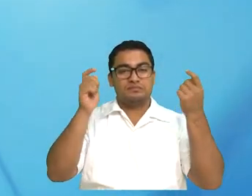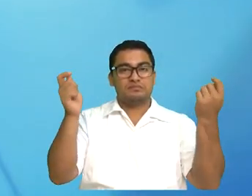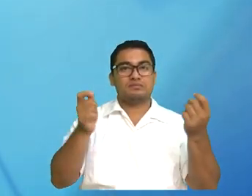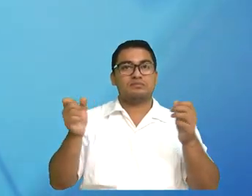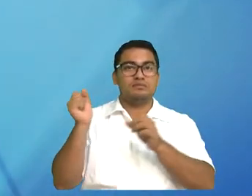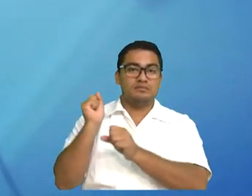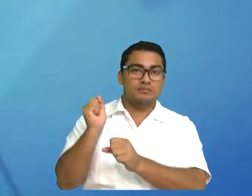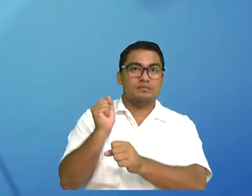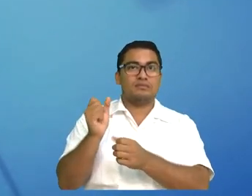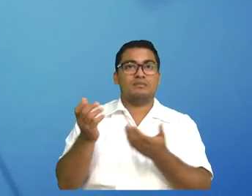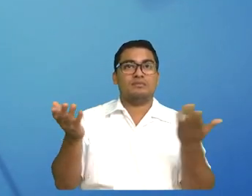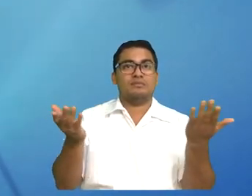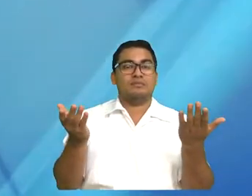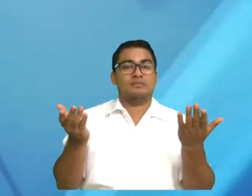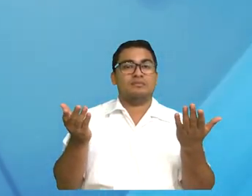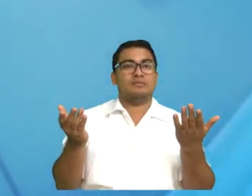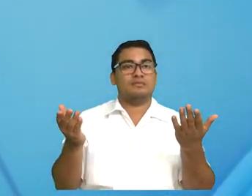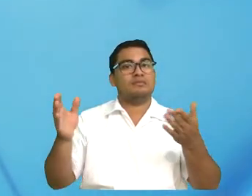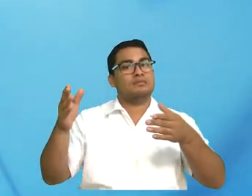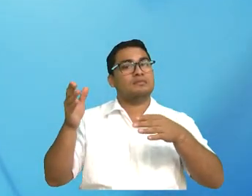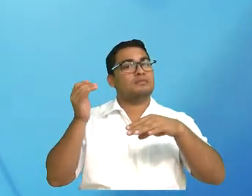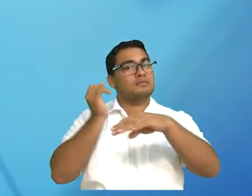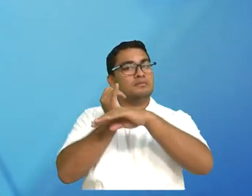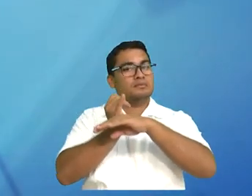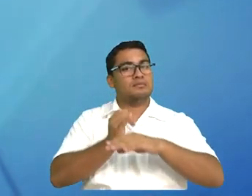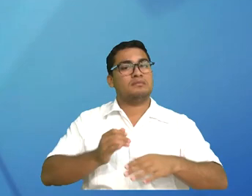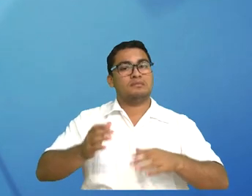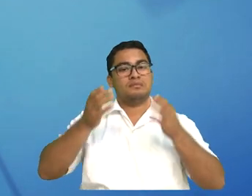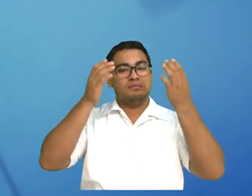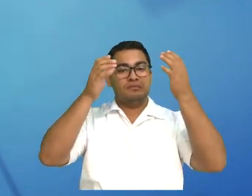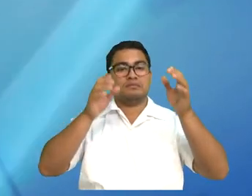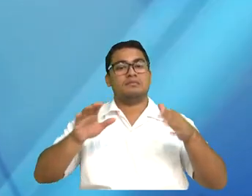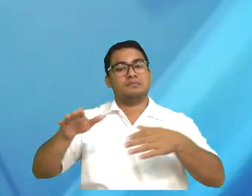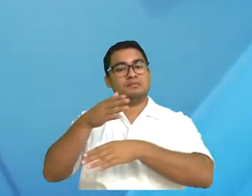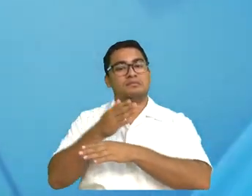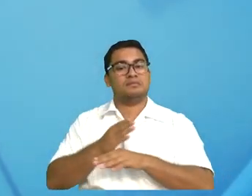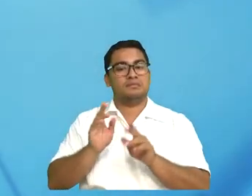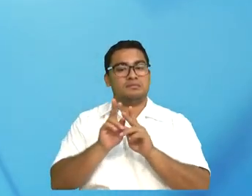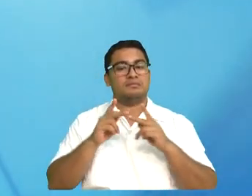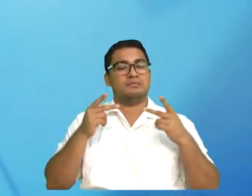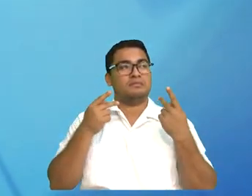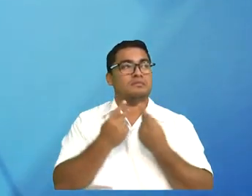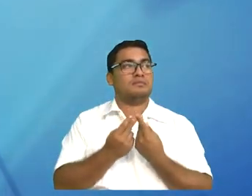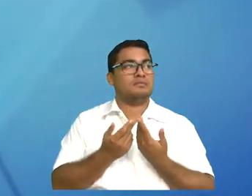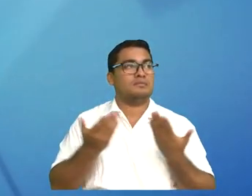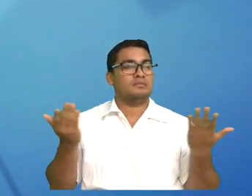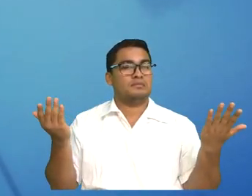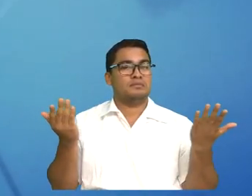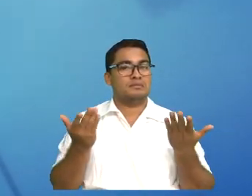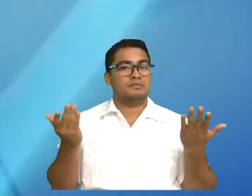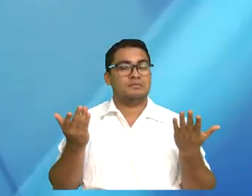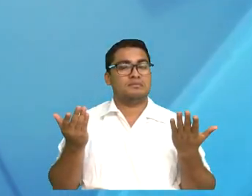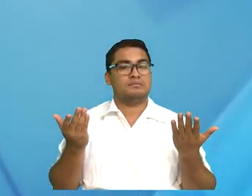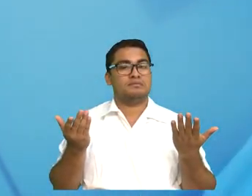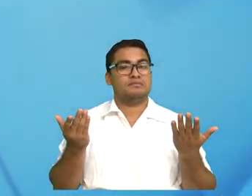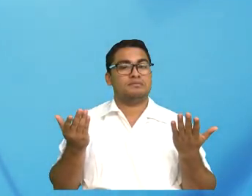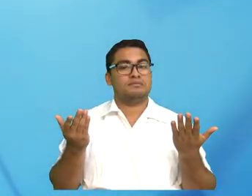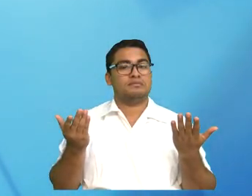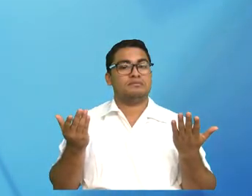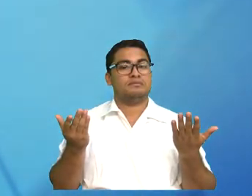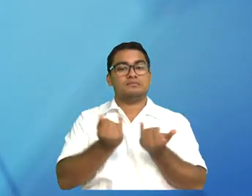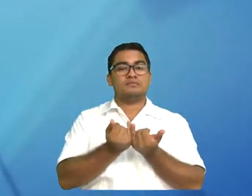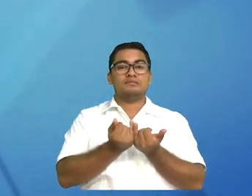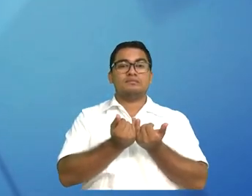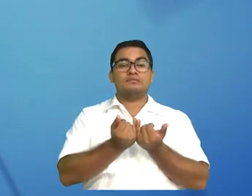Santa, expresiones religiosas y culturales de nuestro pueblo, así como en el marco